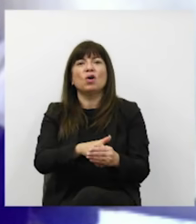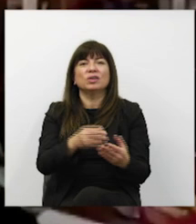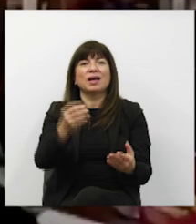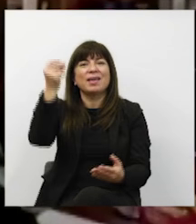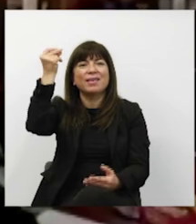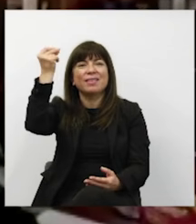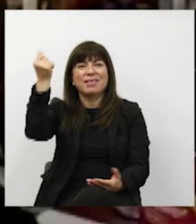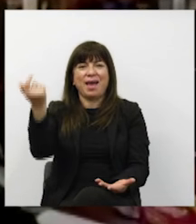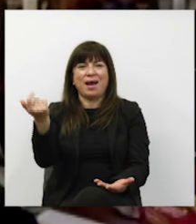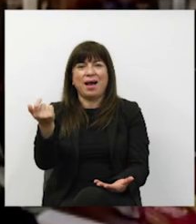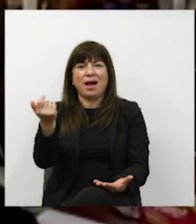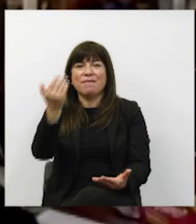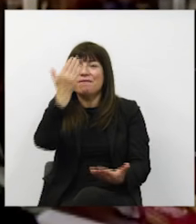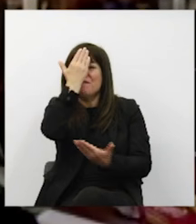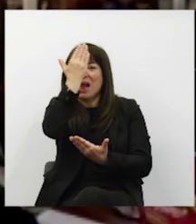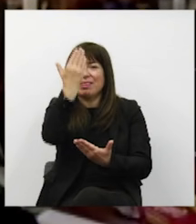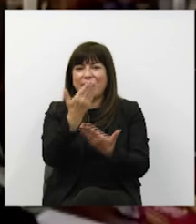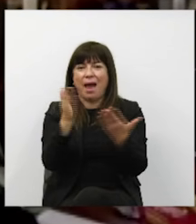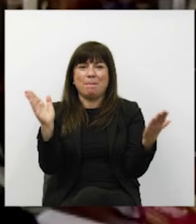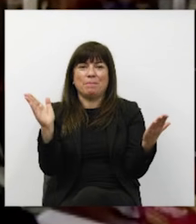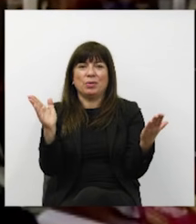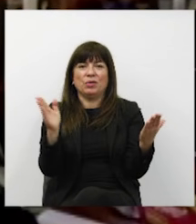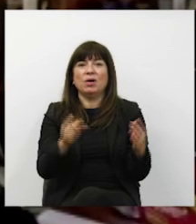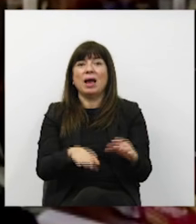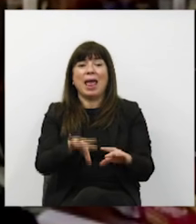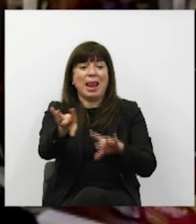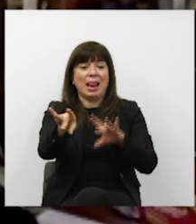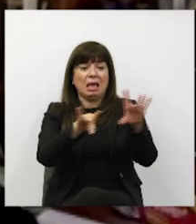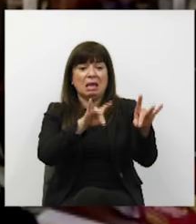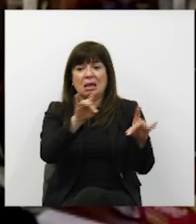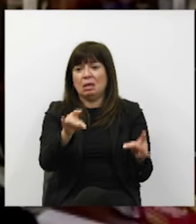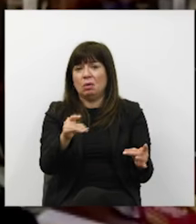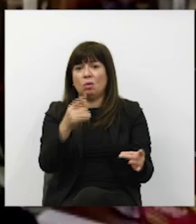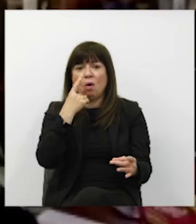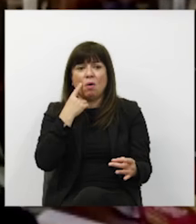las ideas del Frente Amplio y salieron elegidos unos señores, unas señoritas,